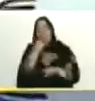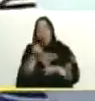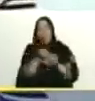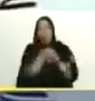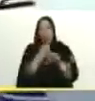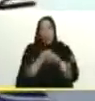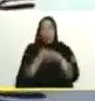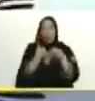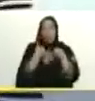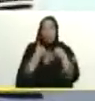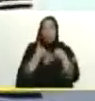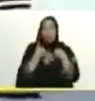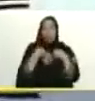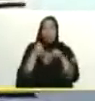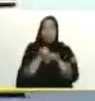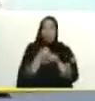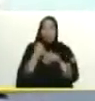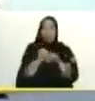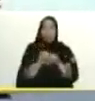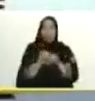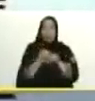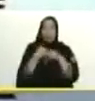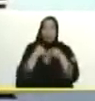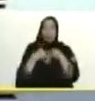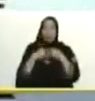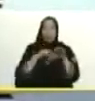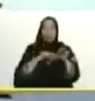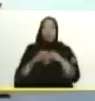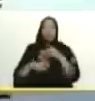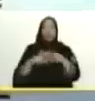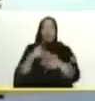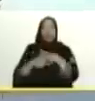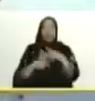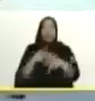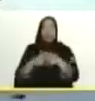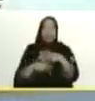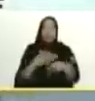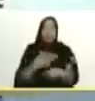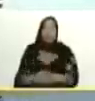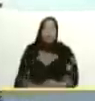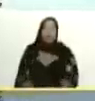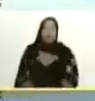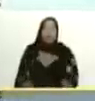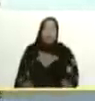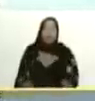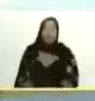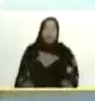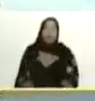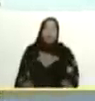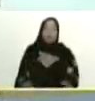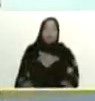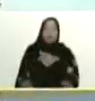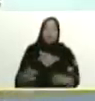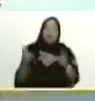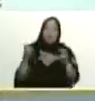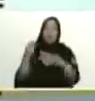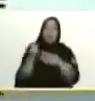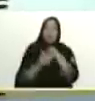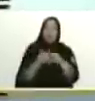perseverando en el trabajo, la producción, la construcción de una nueva